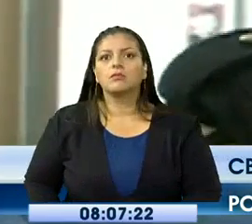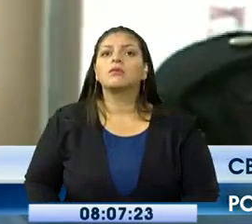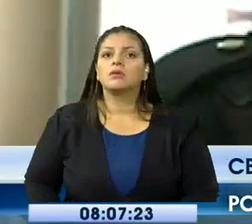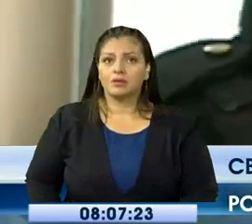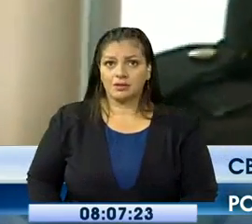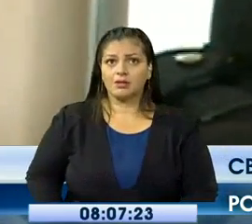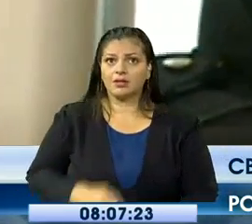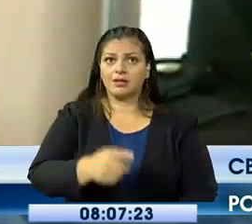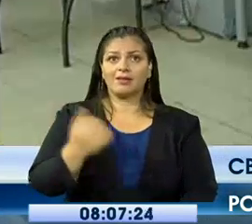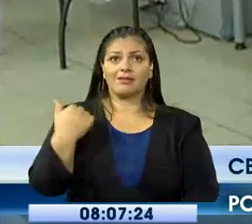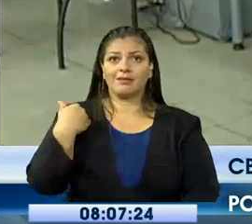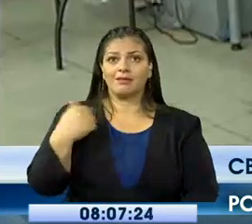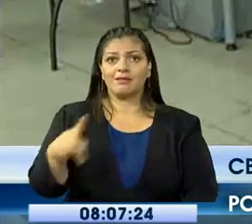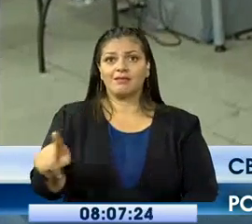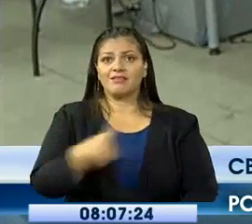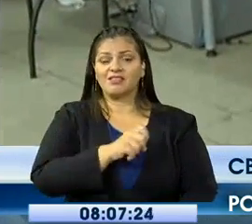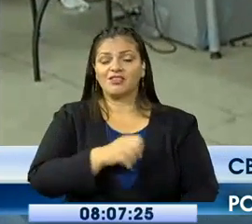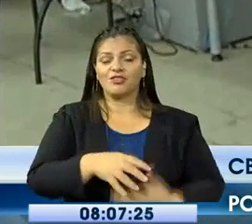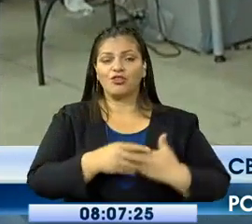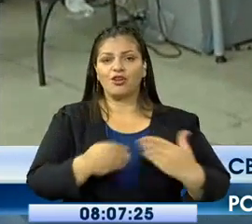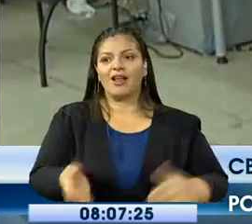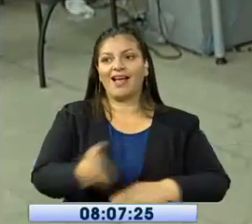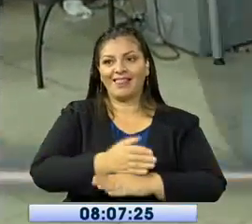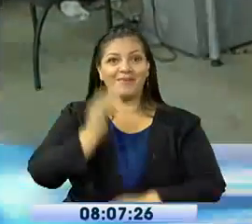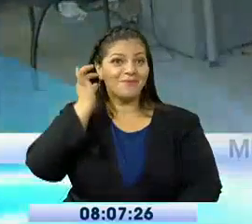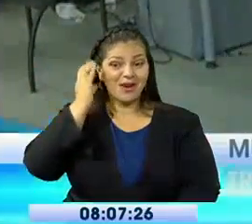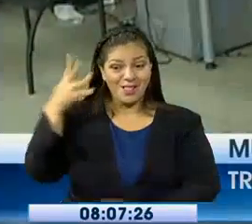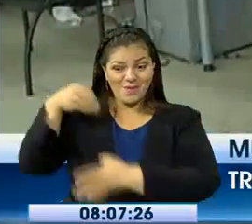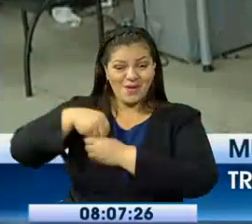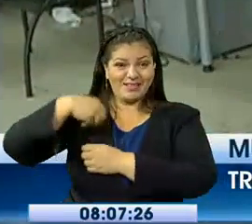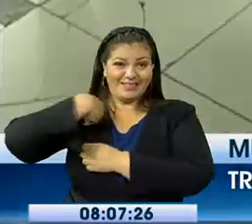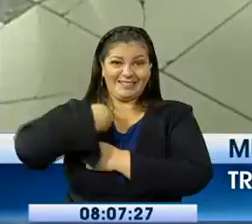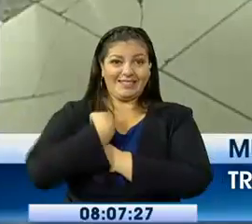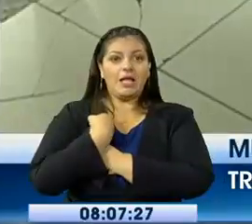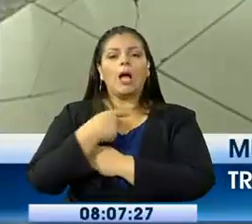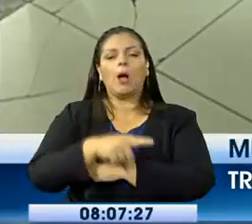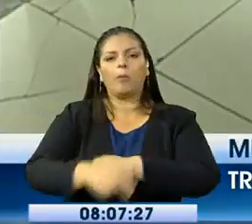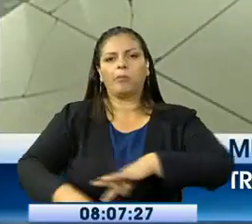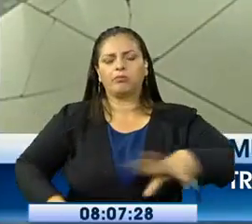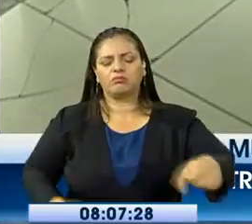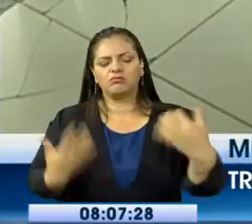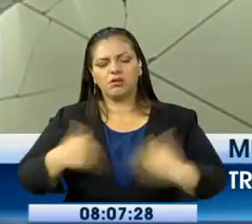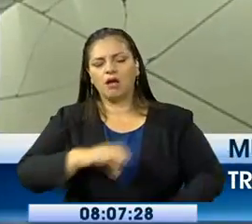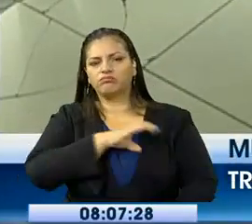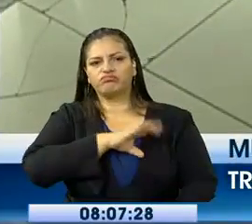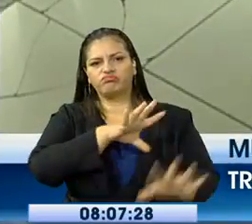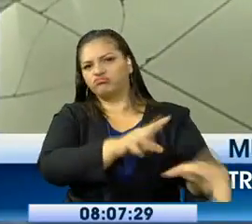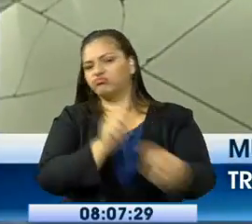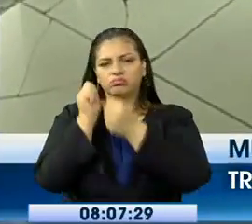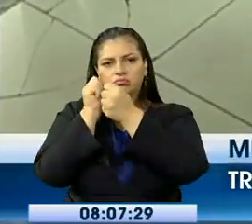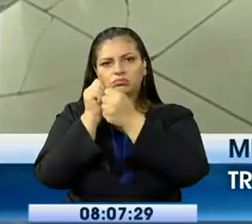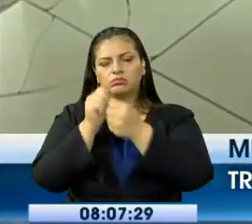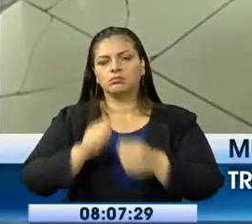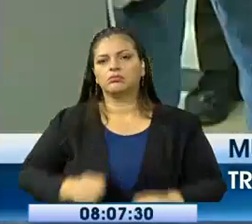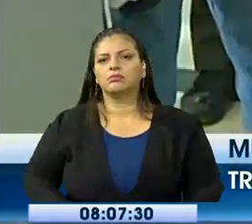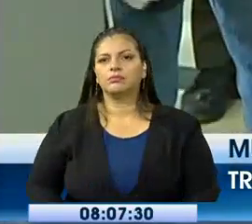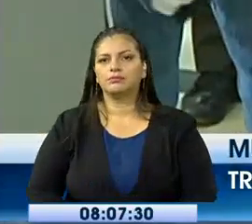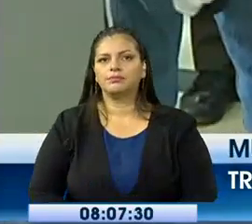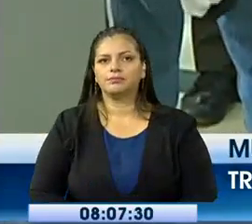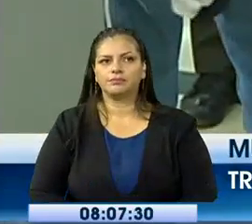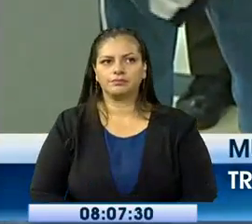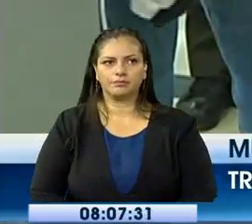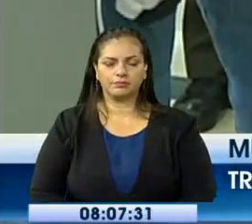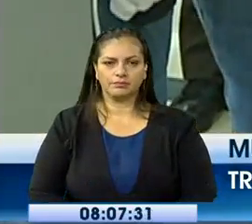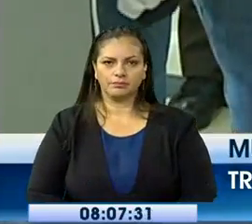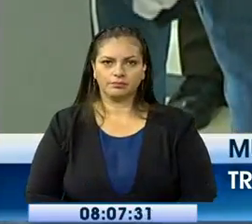$100 que portaba la señora. Ella acudió a la unidad de flagrancia a presentar la denuncia y en ese lugar vio que ingresaron a los sospechosos. Aquí uno